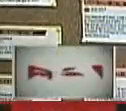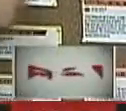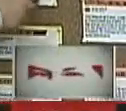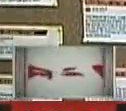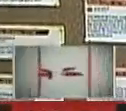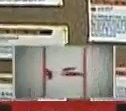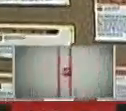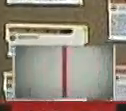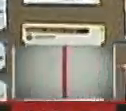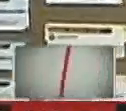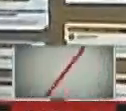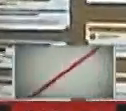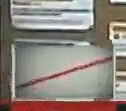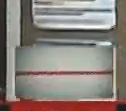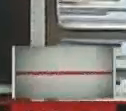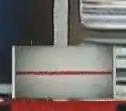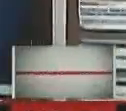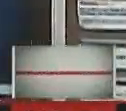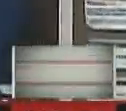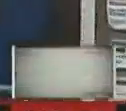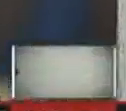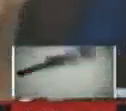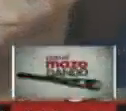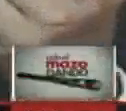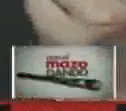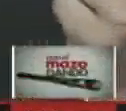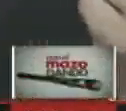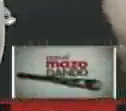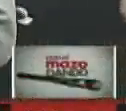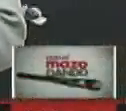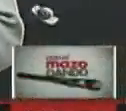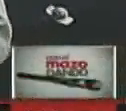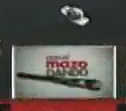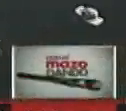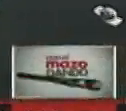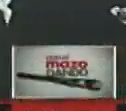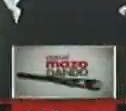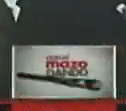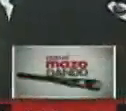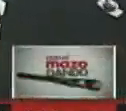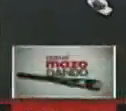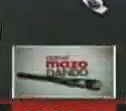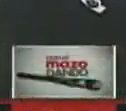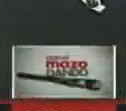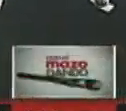2021. ¿Sí? Ajá, estoy otra vez aquí. Ajá, volvió.